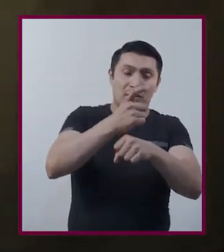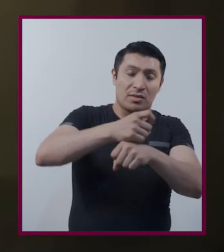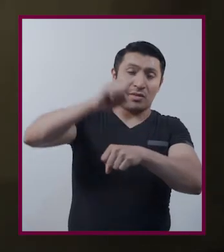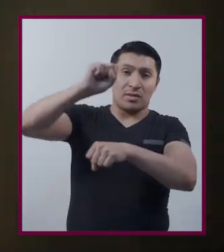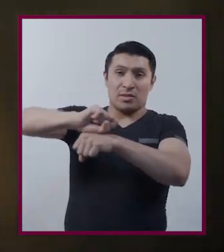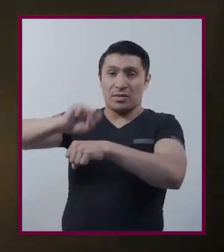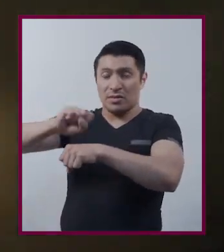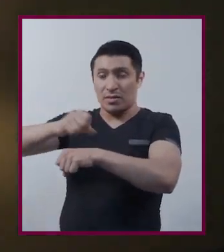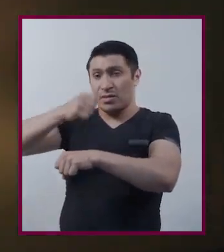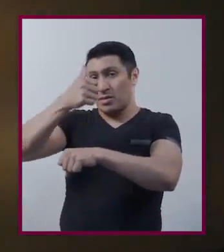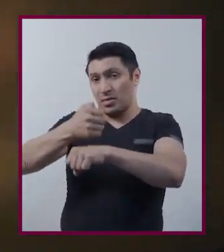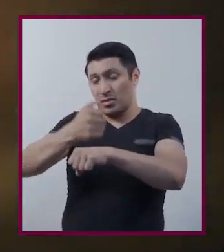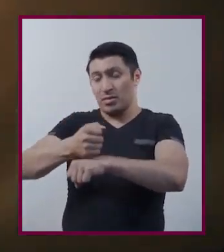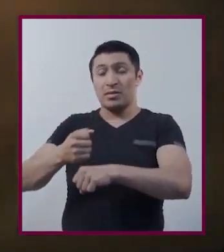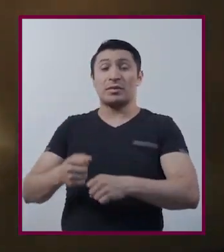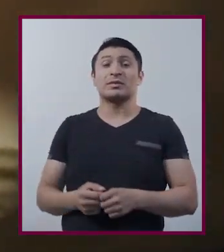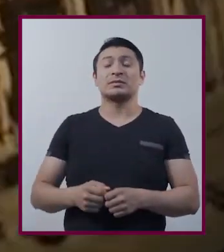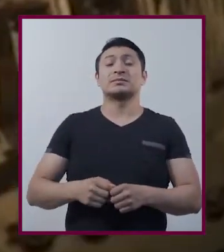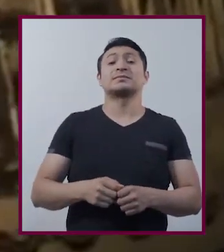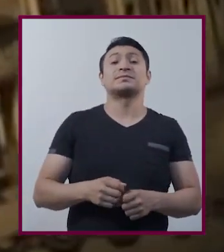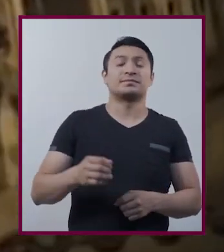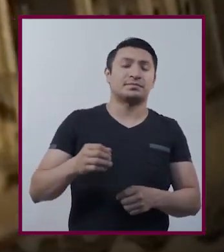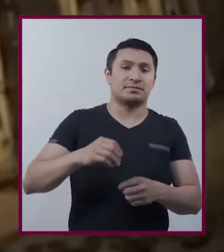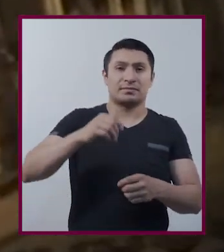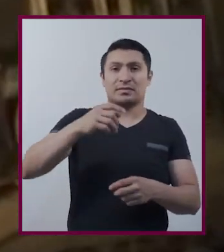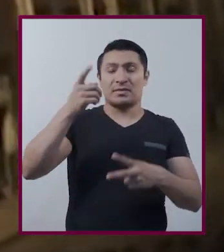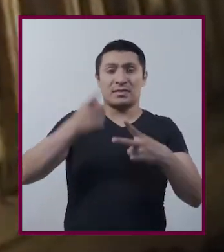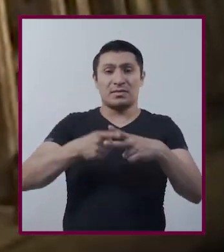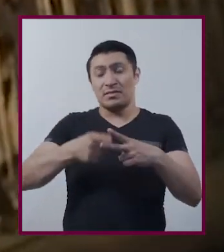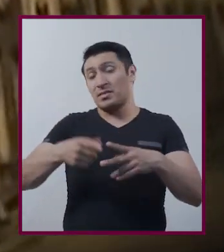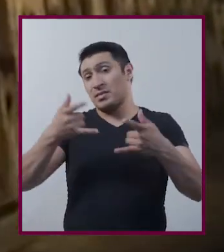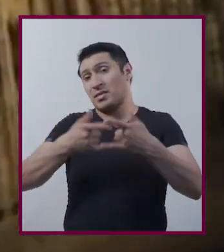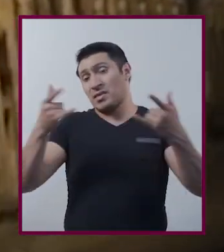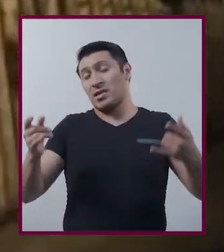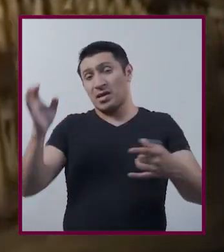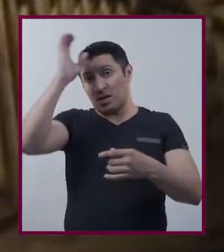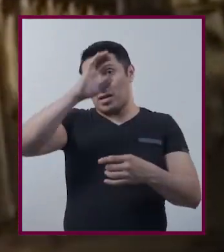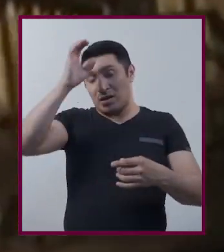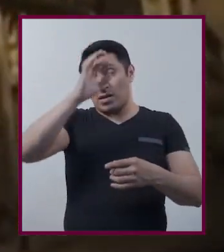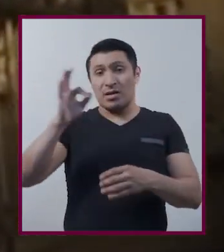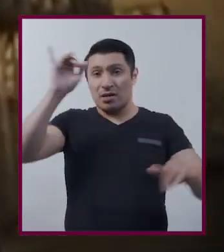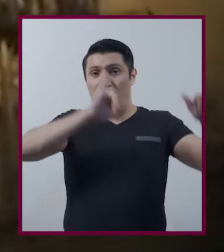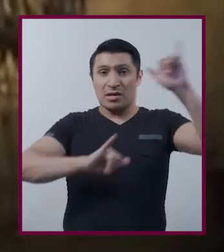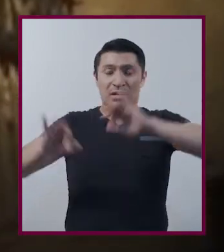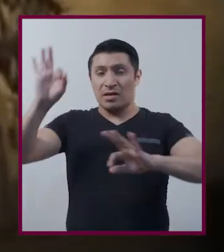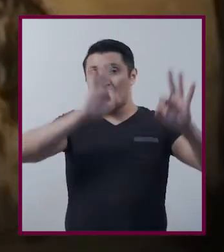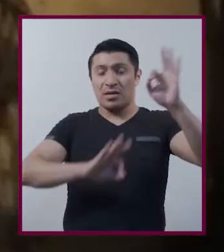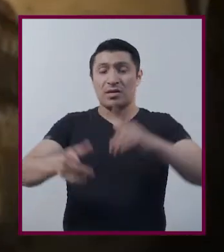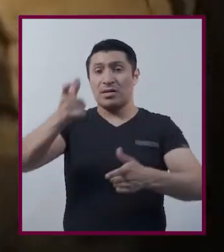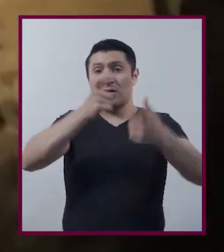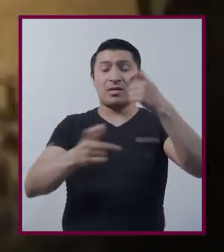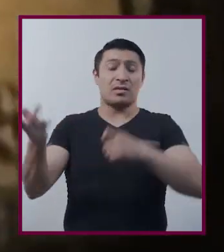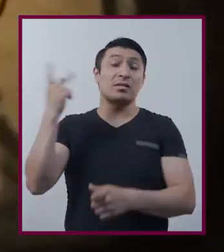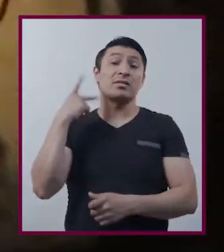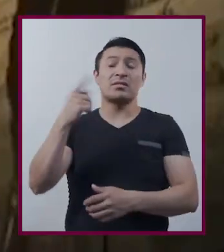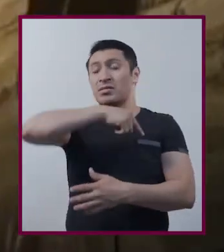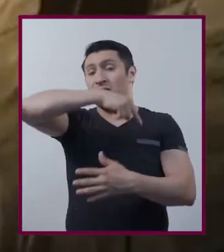y primarios. La filología, historia, matemáticas, física, química y ciencias políticas